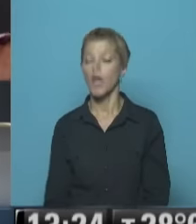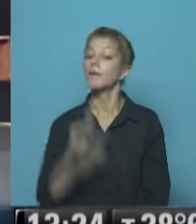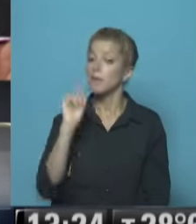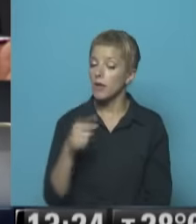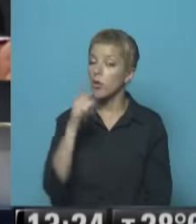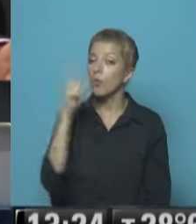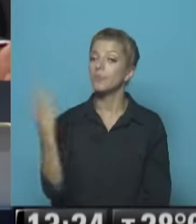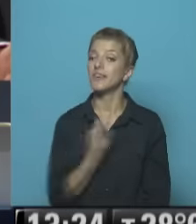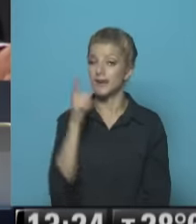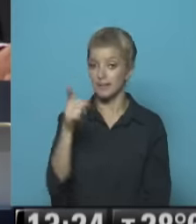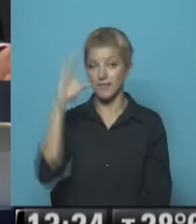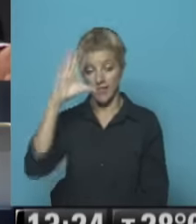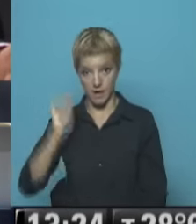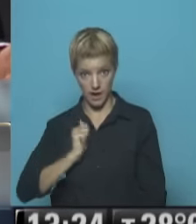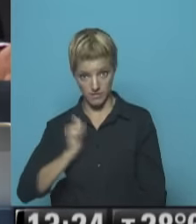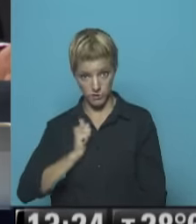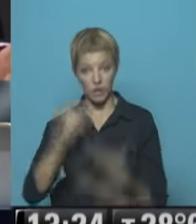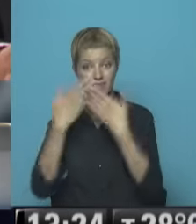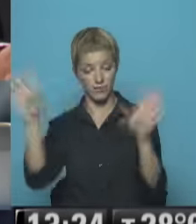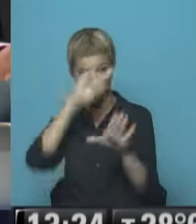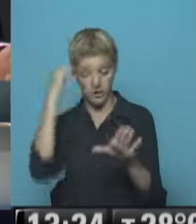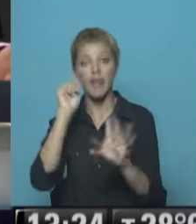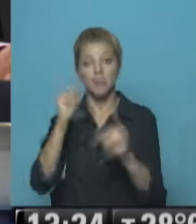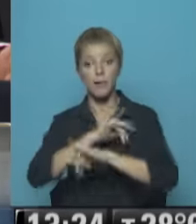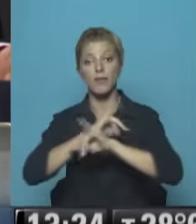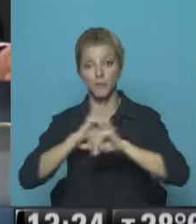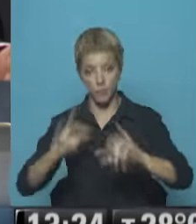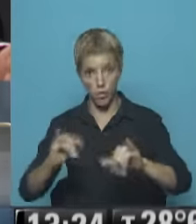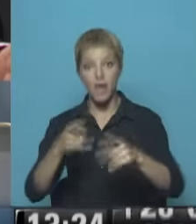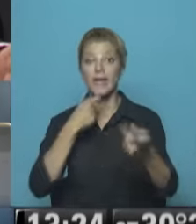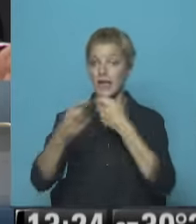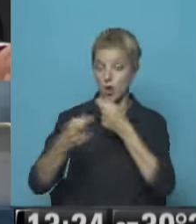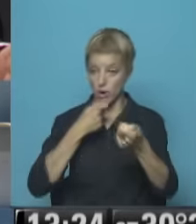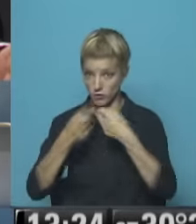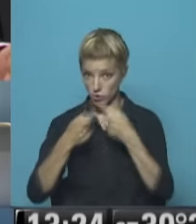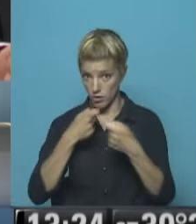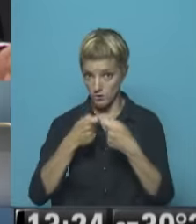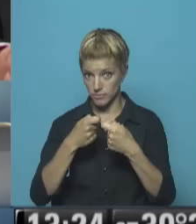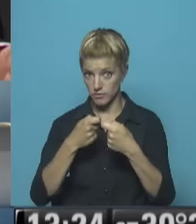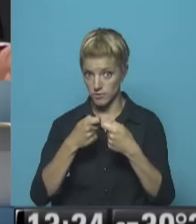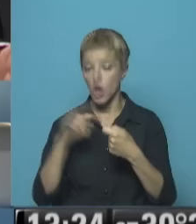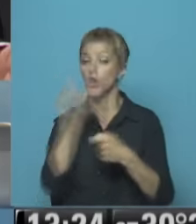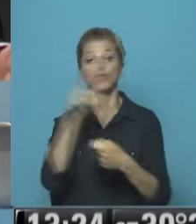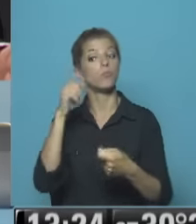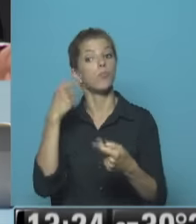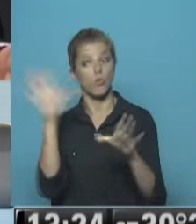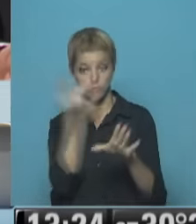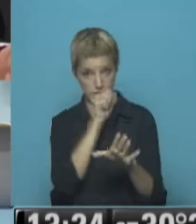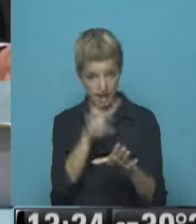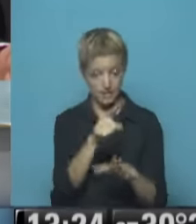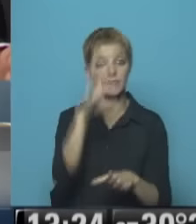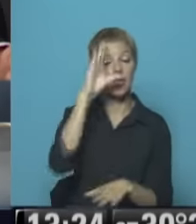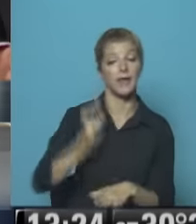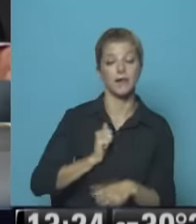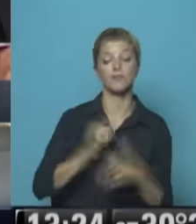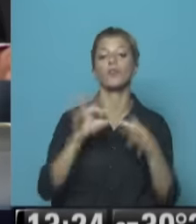dirigente del Ejército de Liberación Nacional también comunicó que efectivamente hay negociaciones confidenciales, no públicas, entre el Ejército de Liberación